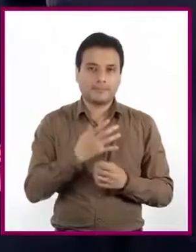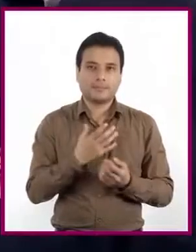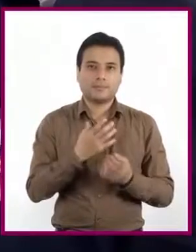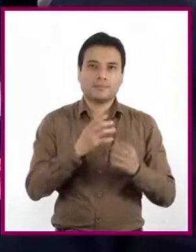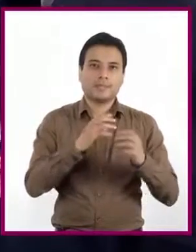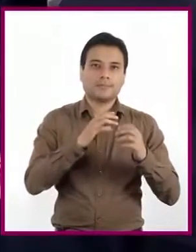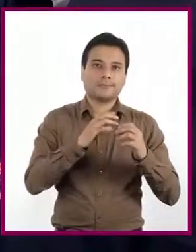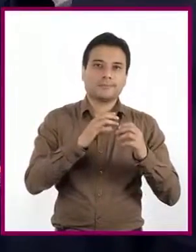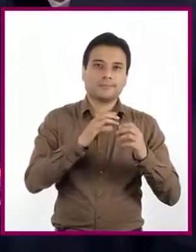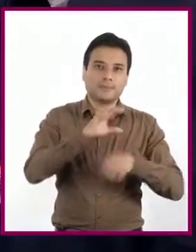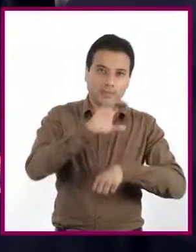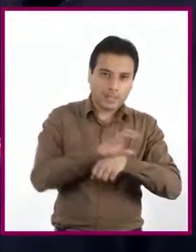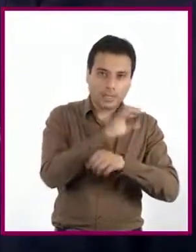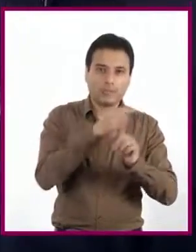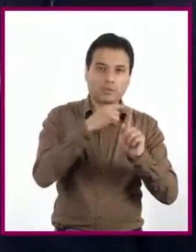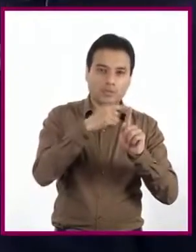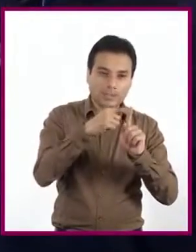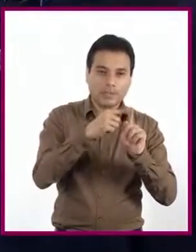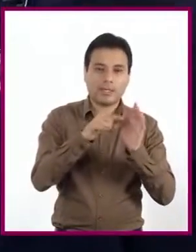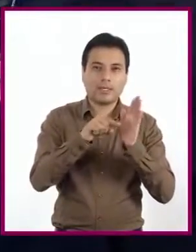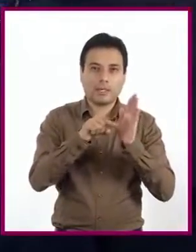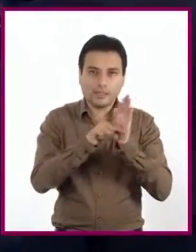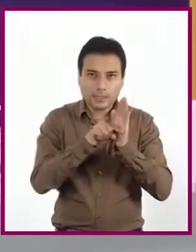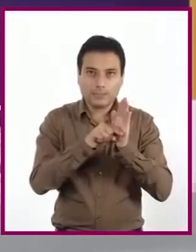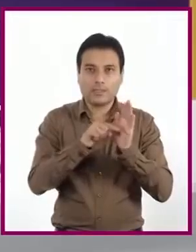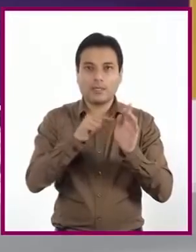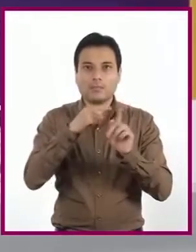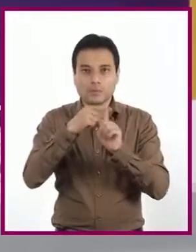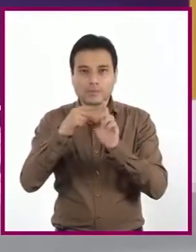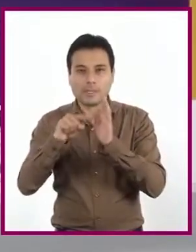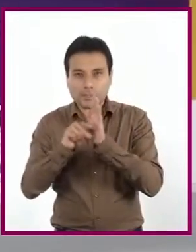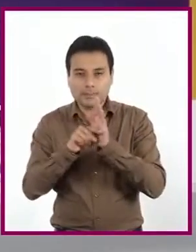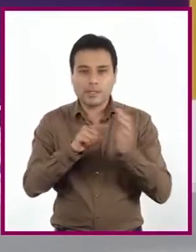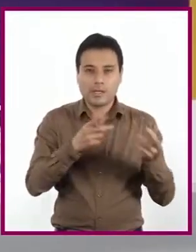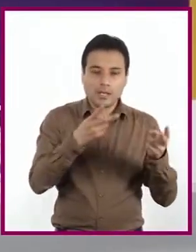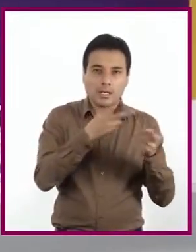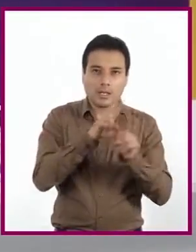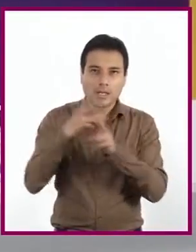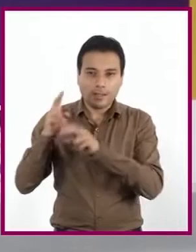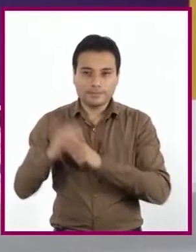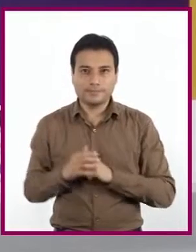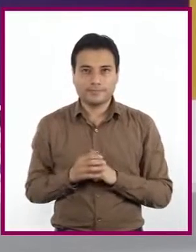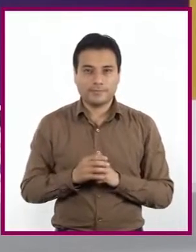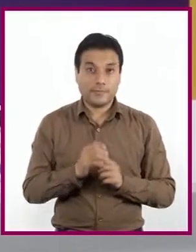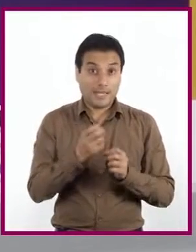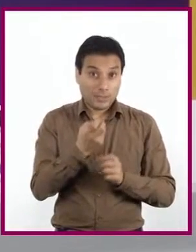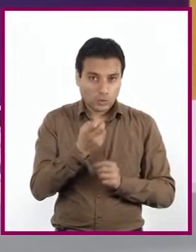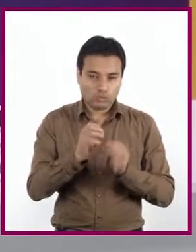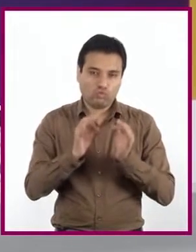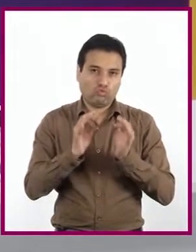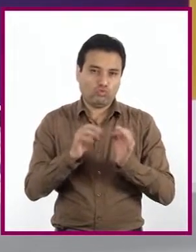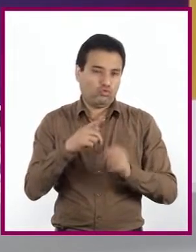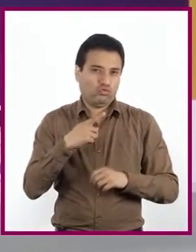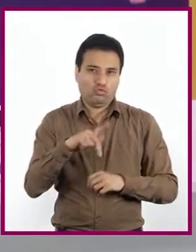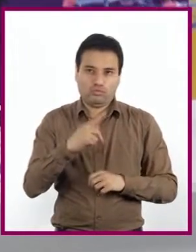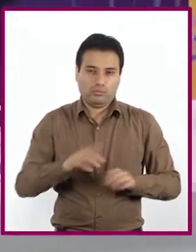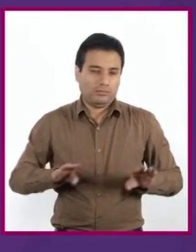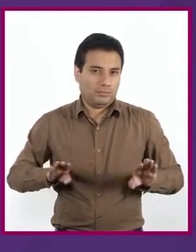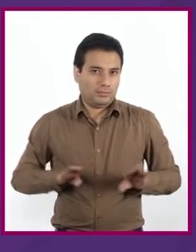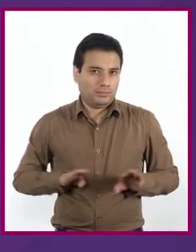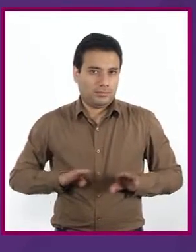de una negativa de manera tridimensional, dando origen a las propiedades de los compuestos